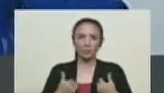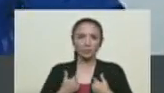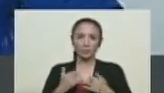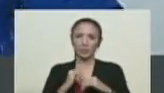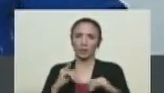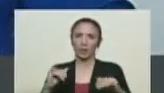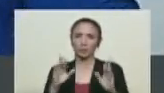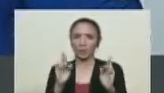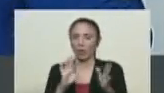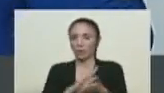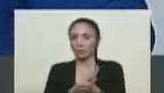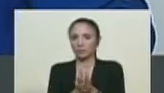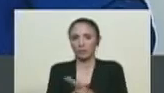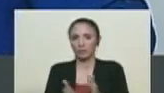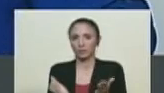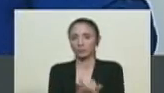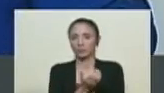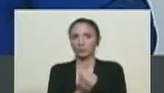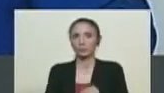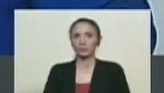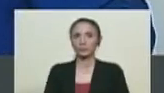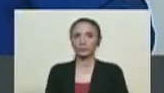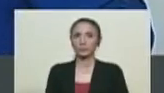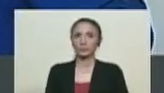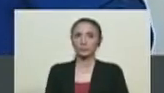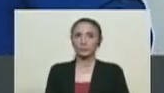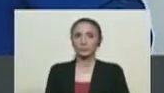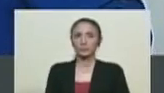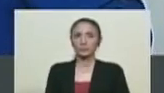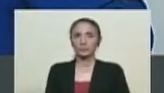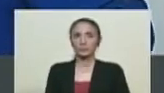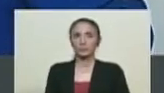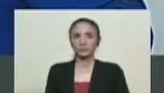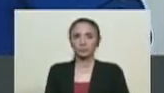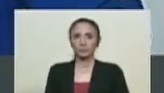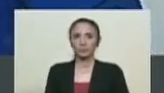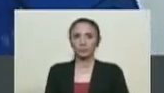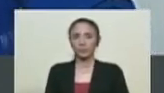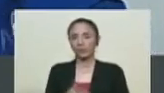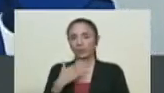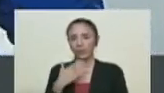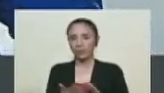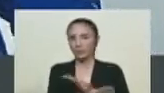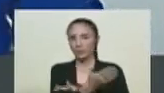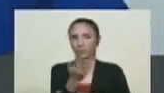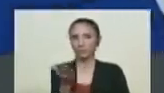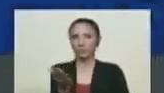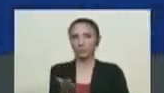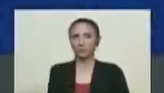derrotar conspiraciones o acciones terroristas de estos grupos. Gracias, pues. Gracias.